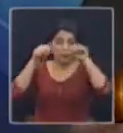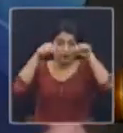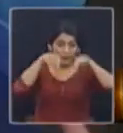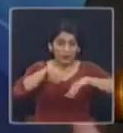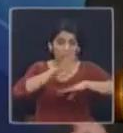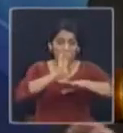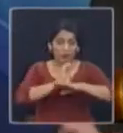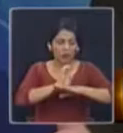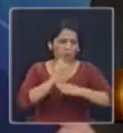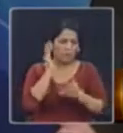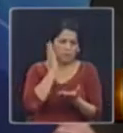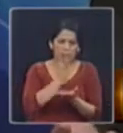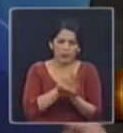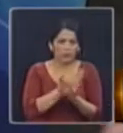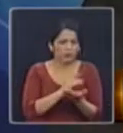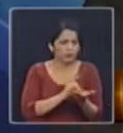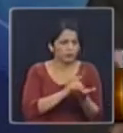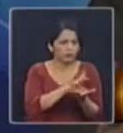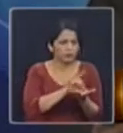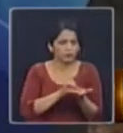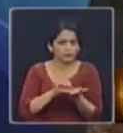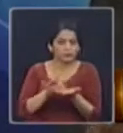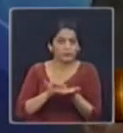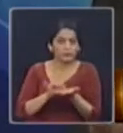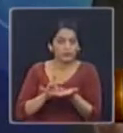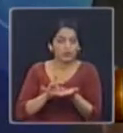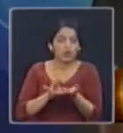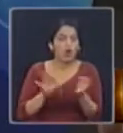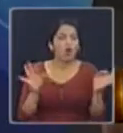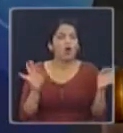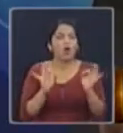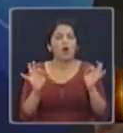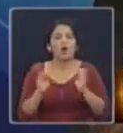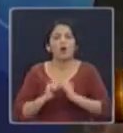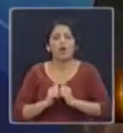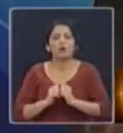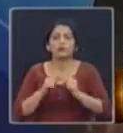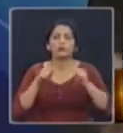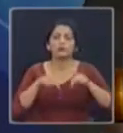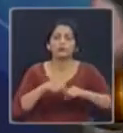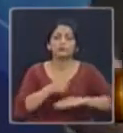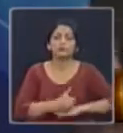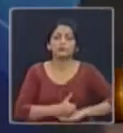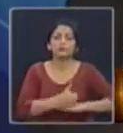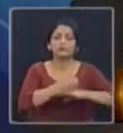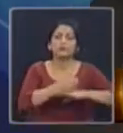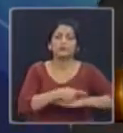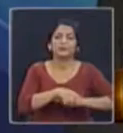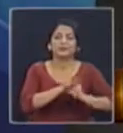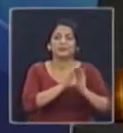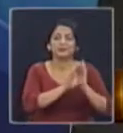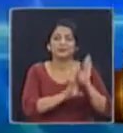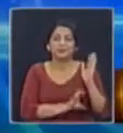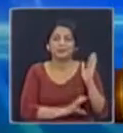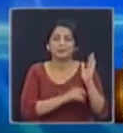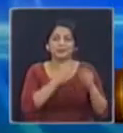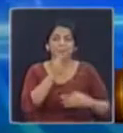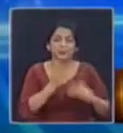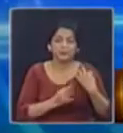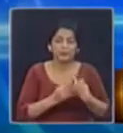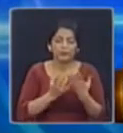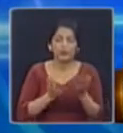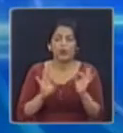a las autoridades de control, cesar a la Corte de Justicia, cesar, por ejemplo, al